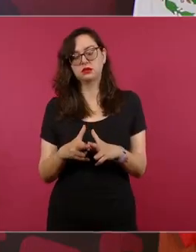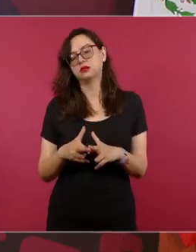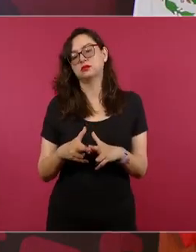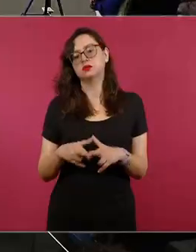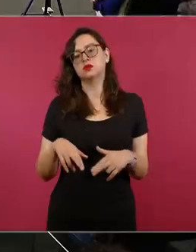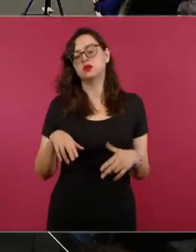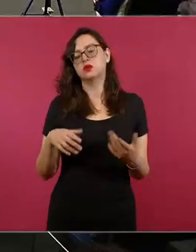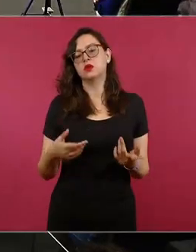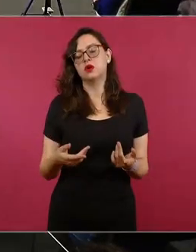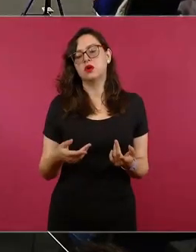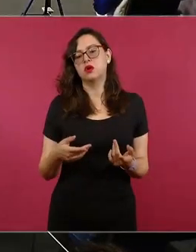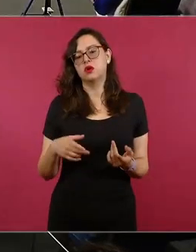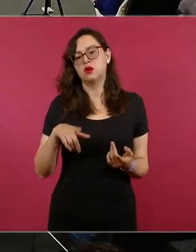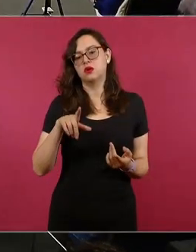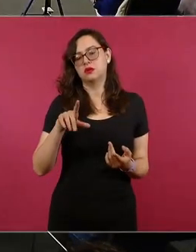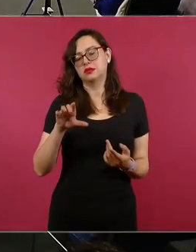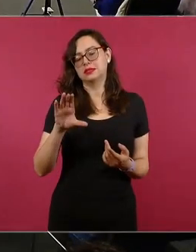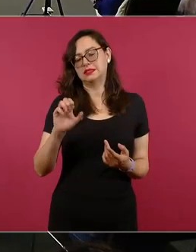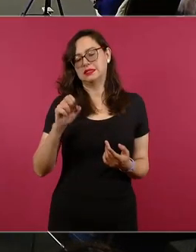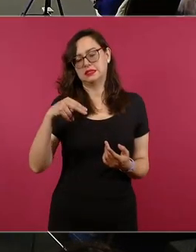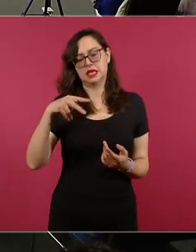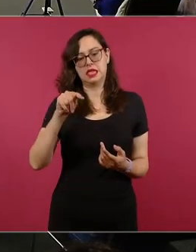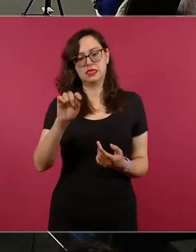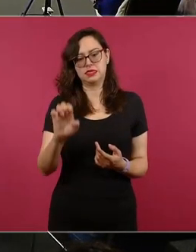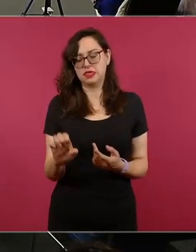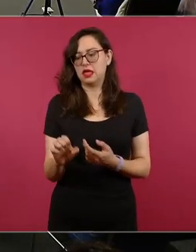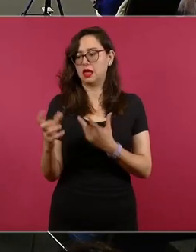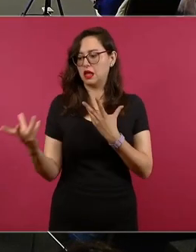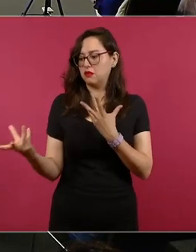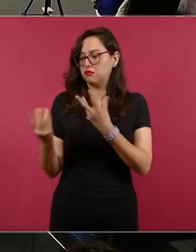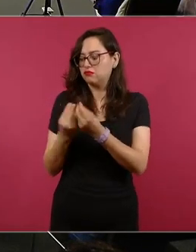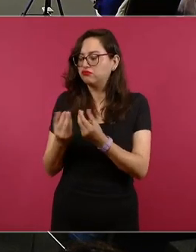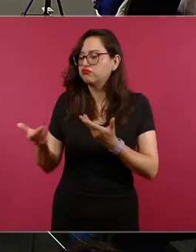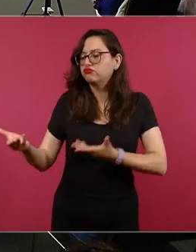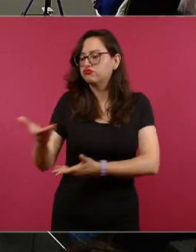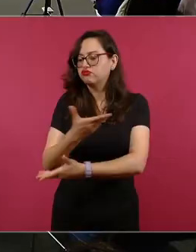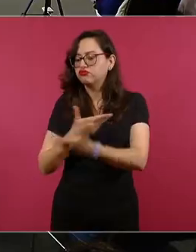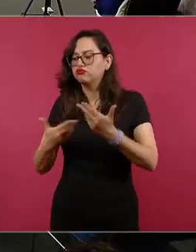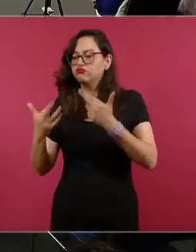movimientos de trabajadores. ¿Qué me reclaman?